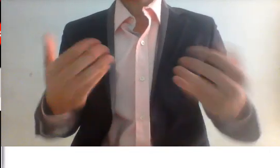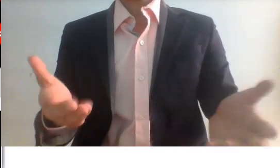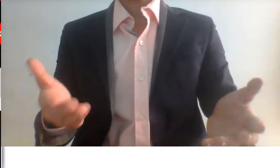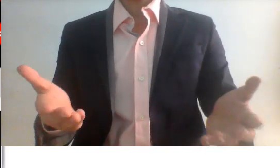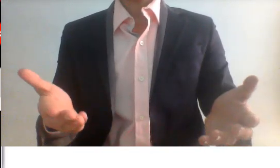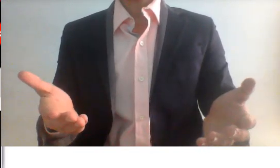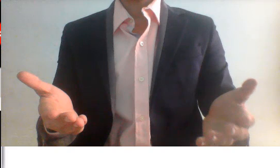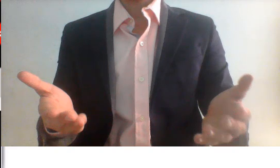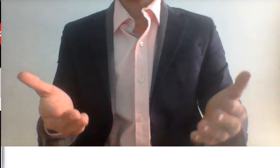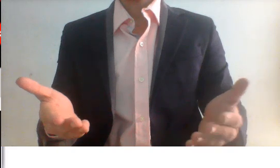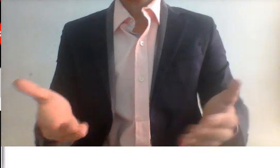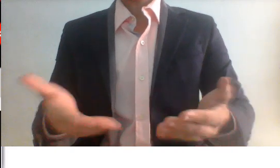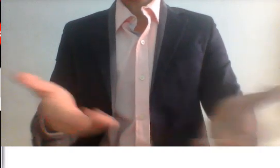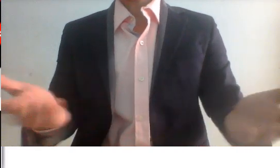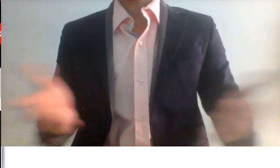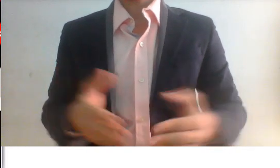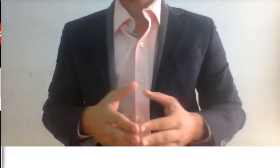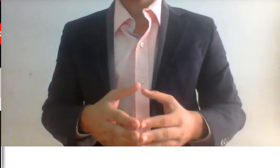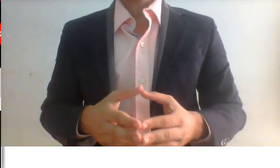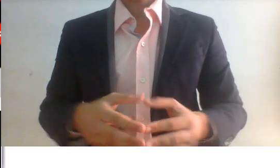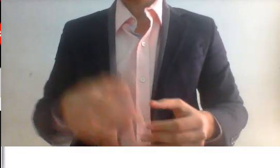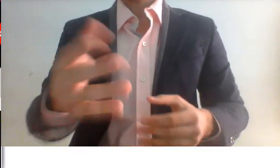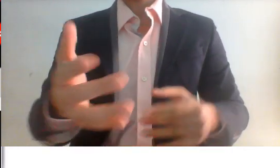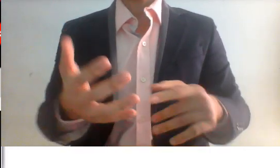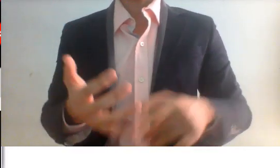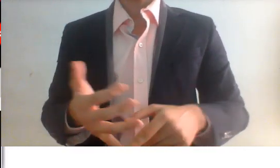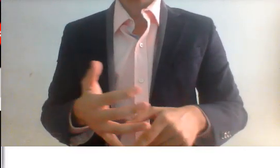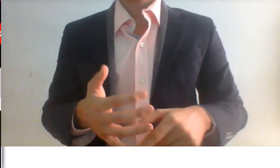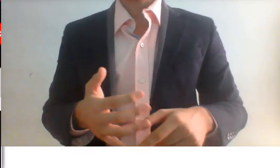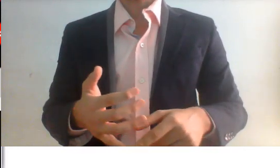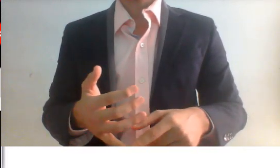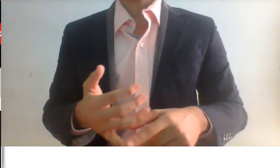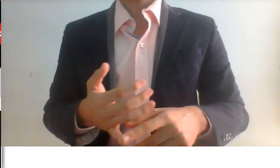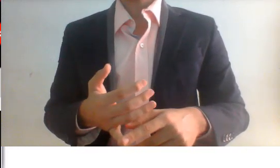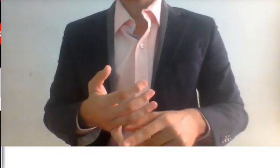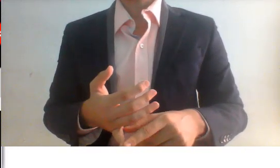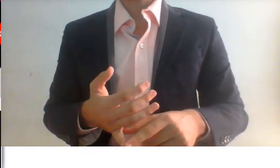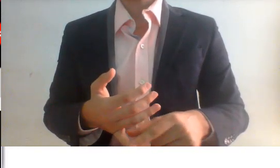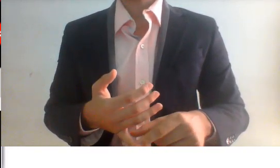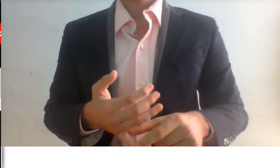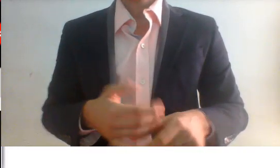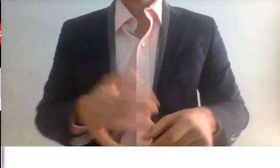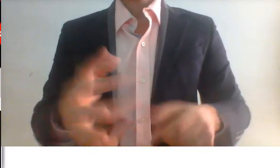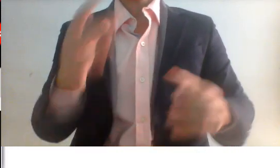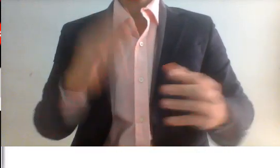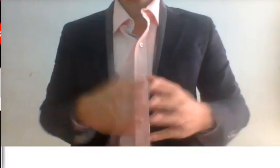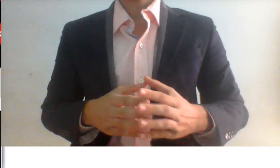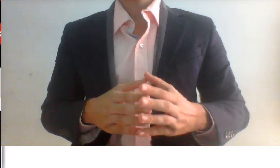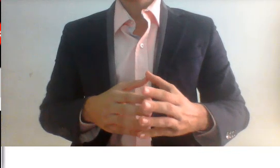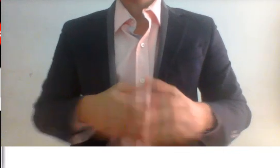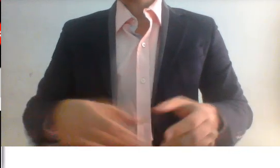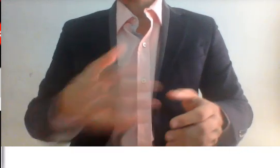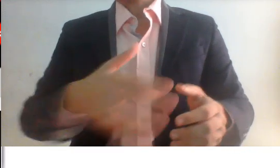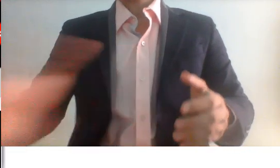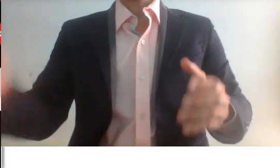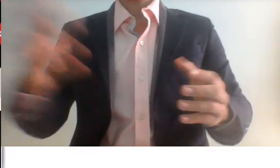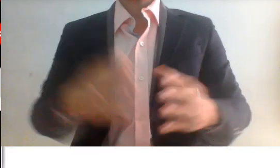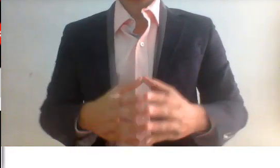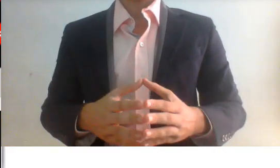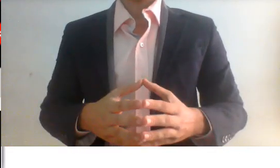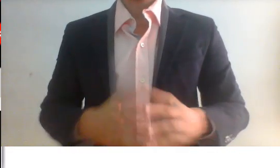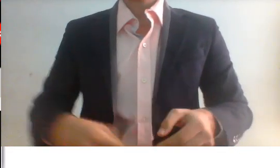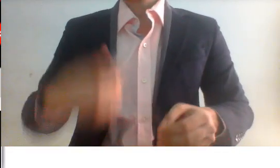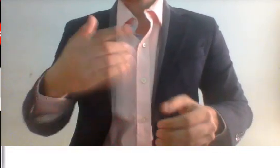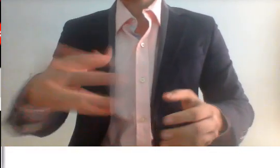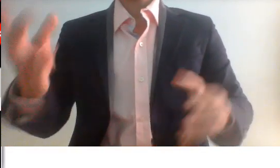que vamos a detectar cosas como estas: capacitaciones que realmente a lo mejor te costaban 1 millón de pesos por 40